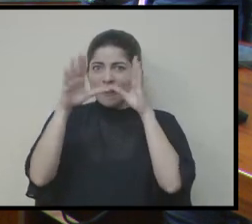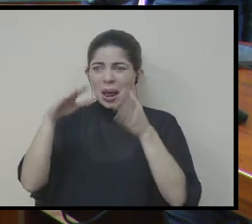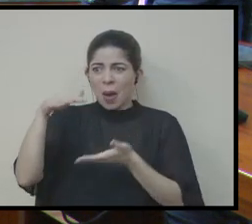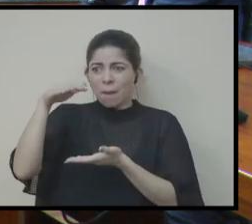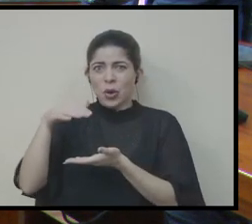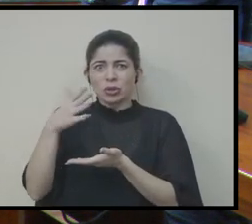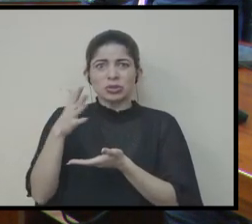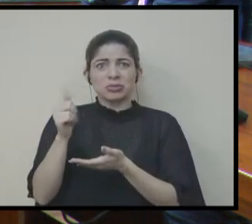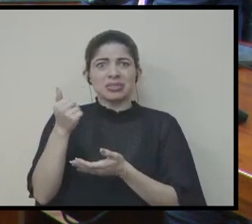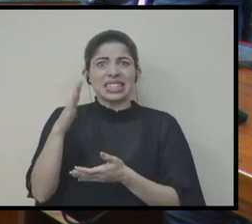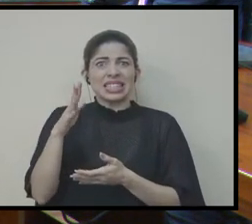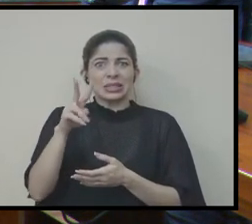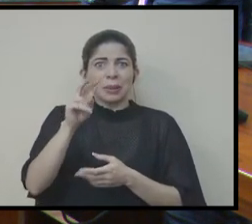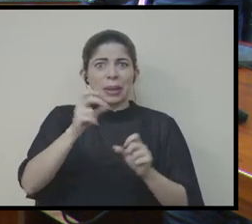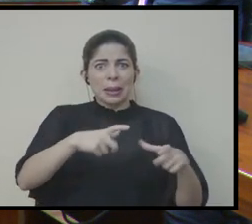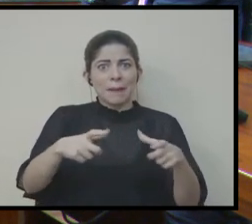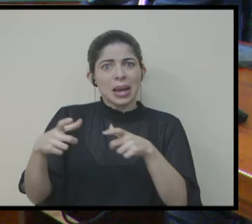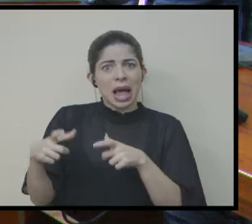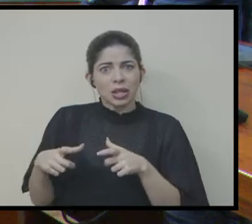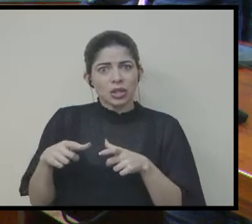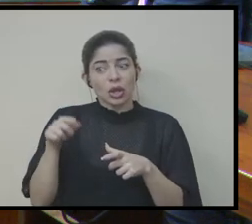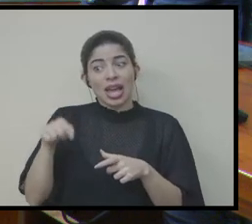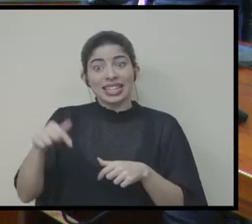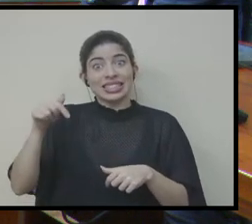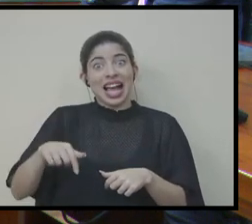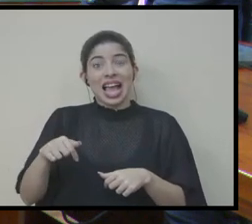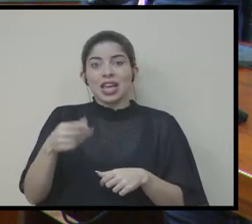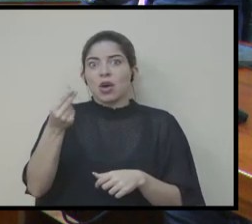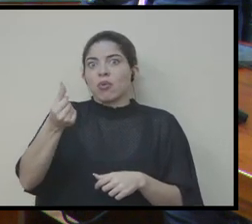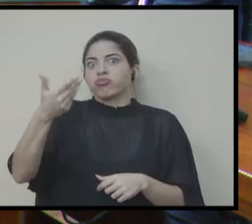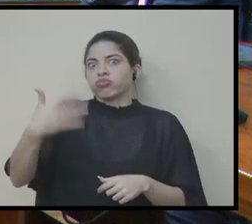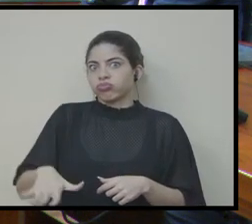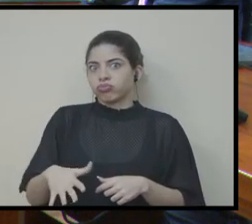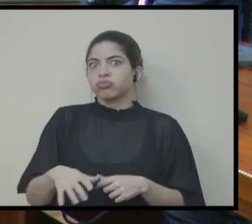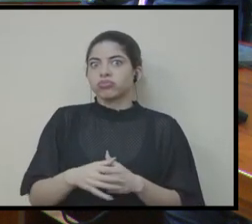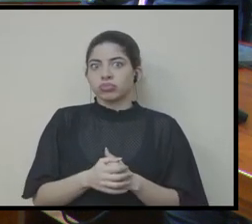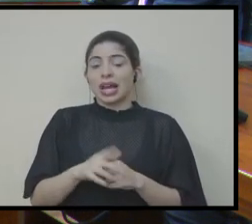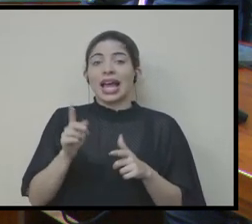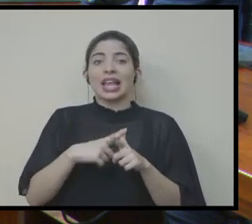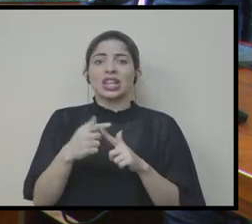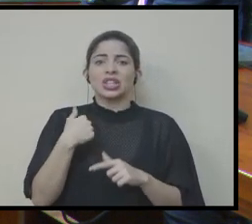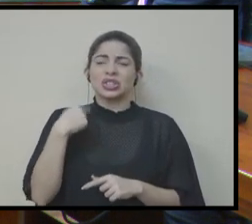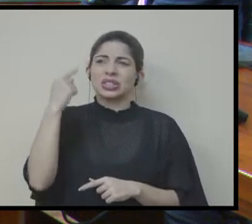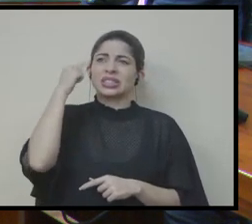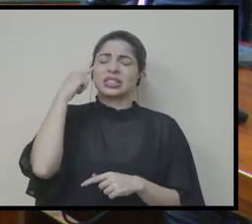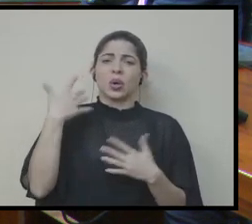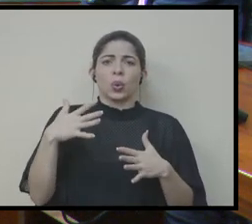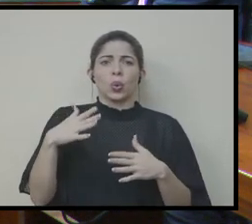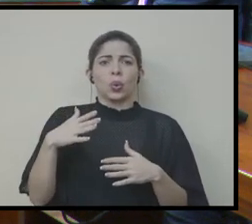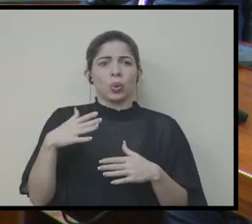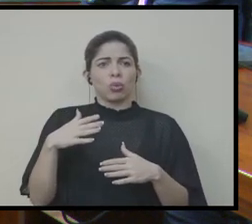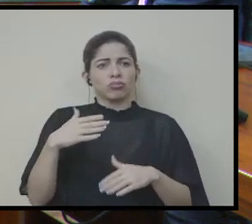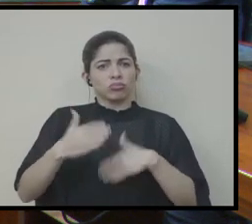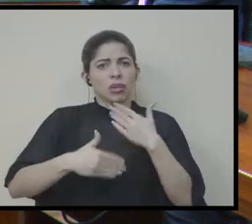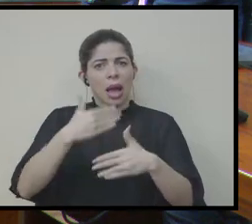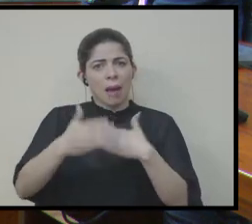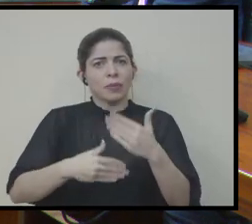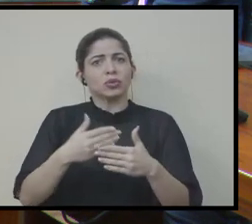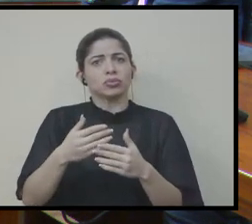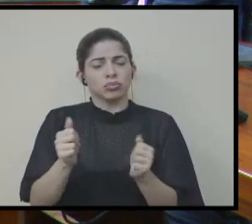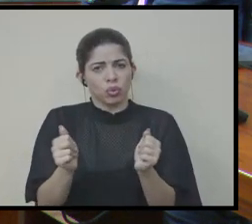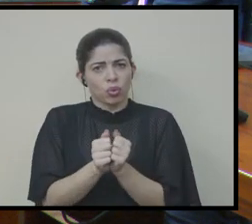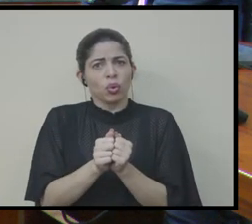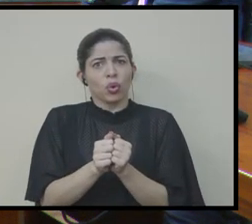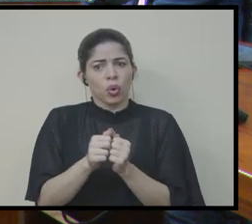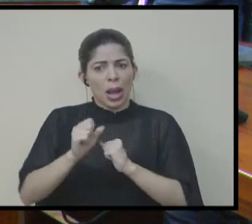sale en promedio 15, 20 platos. Me dice, y eso acá es un montón. Entonces yo dije, pues vamos a echarle a andar